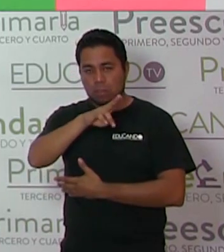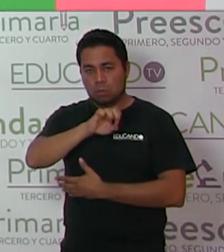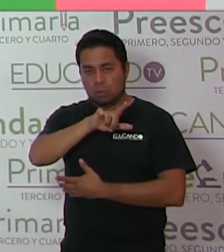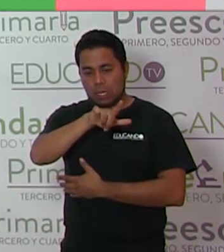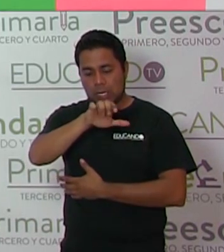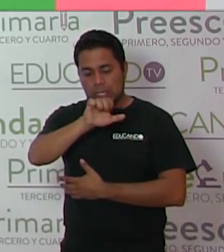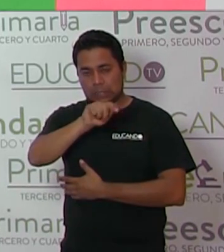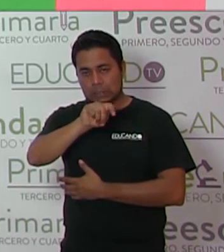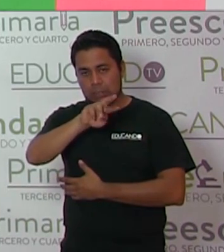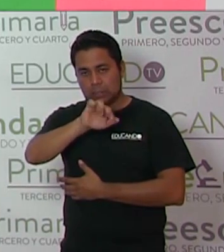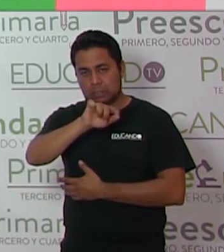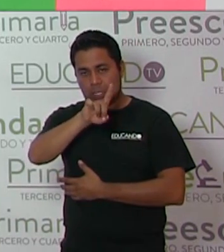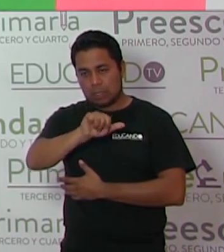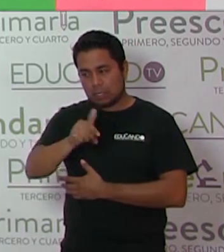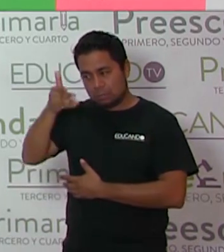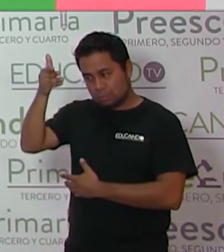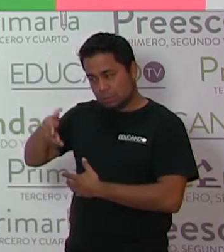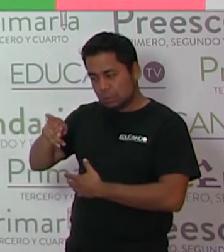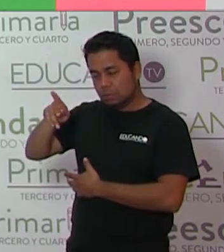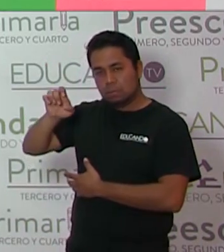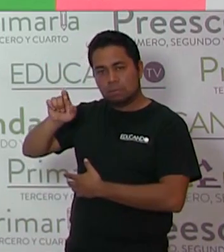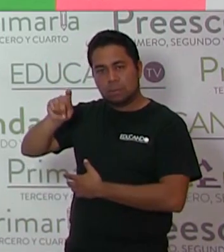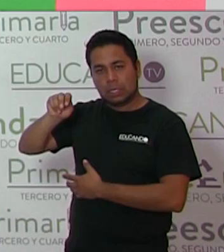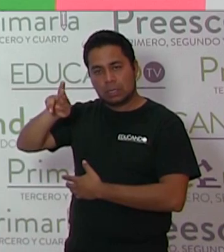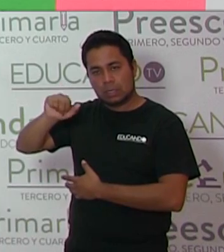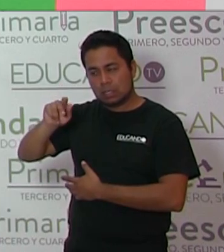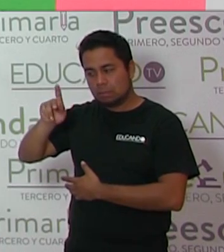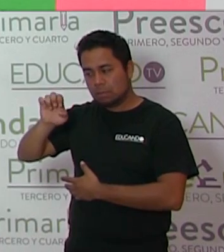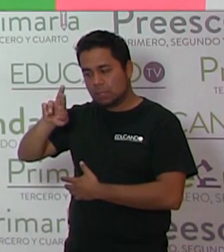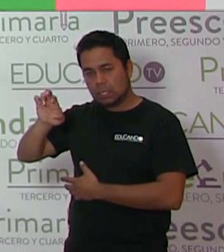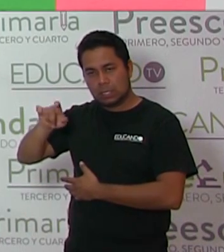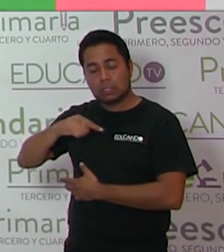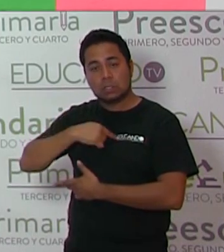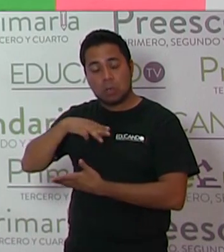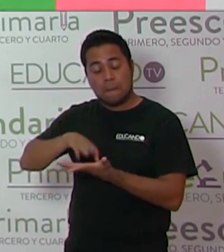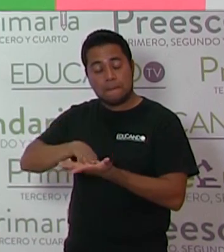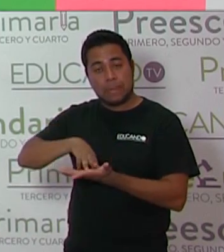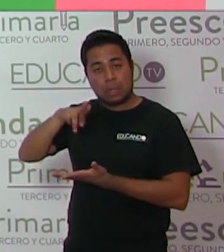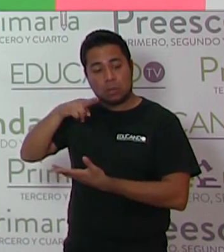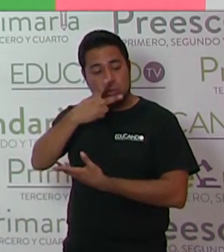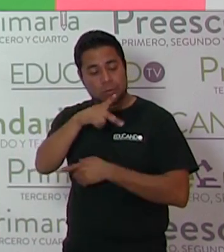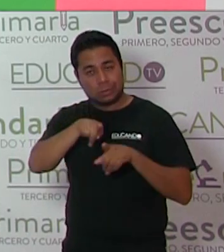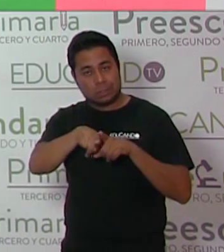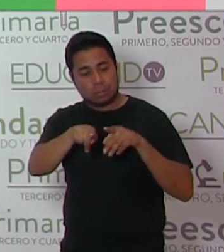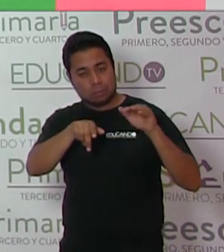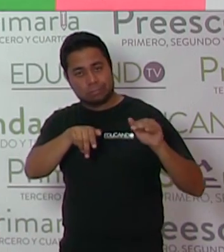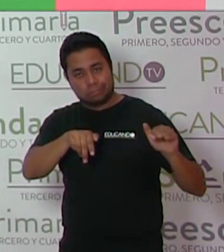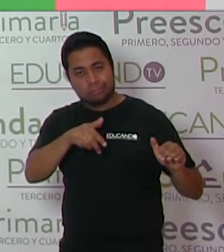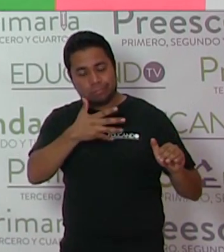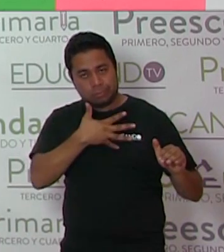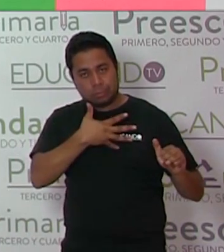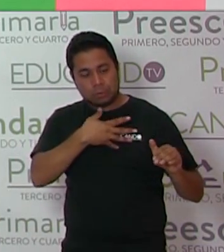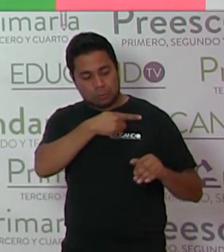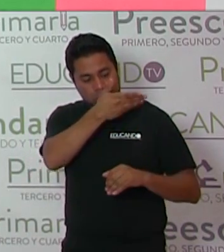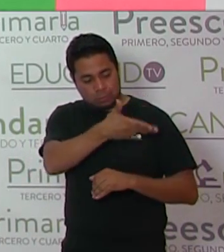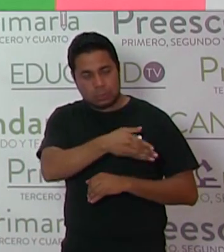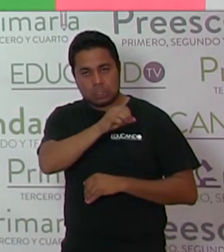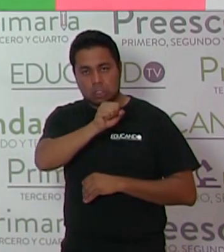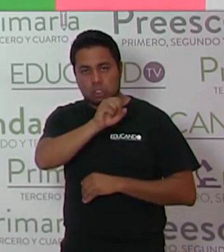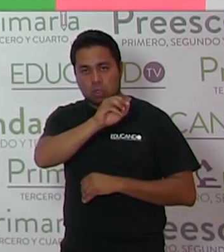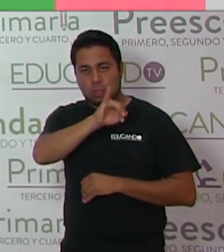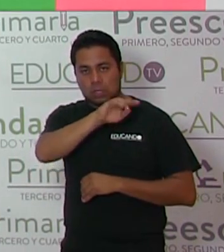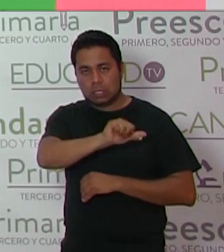Estrada y Petra Pérez. Soy la mayor de dos hermanos,